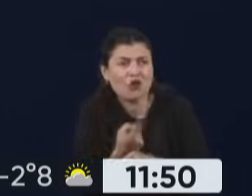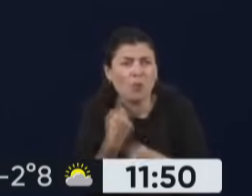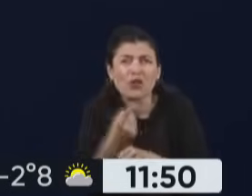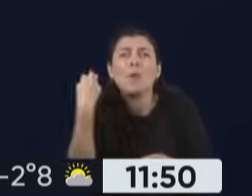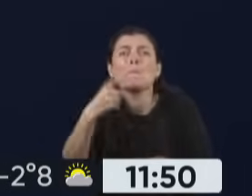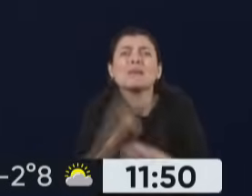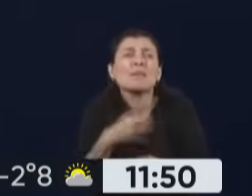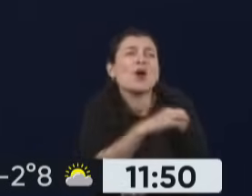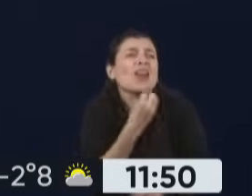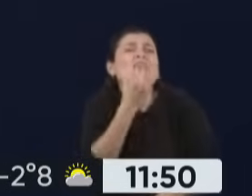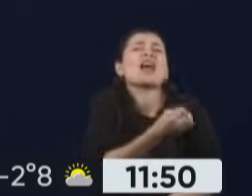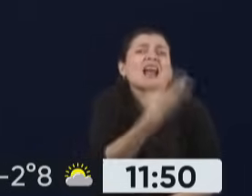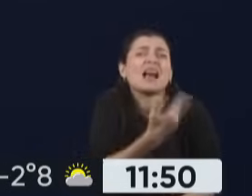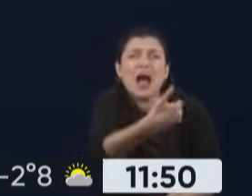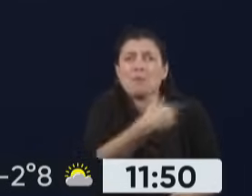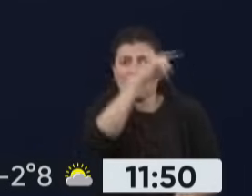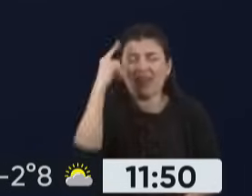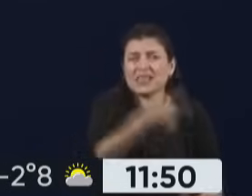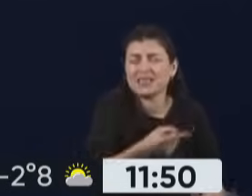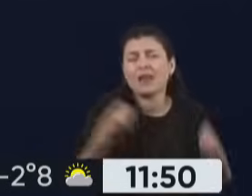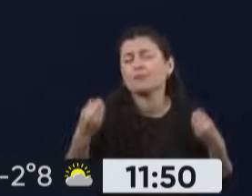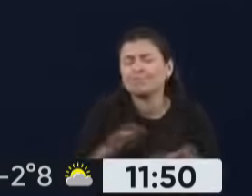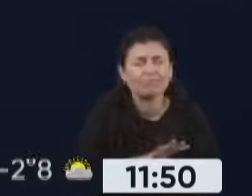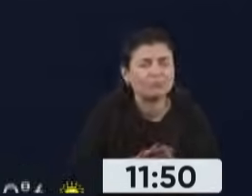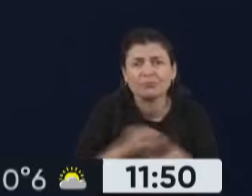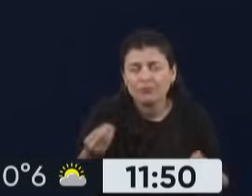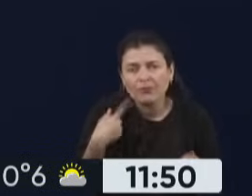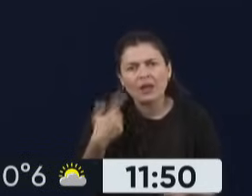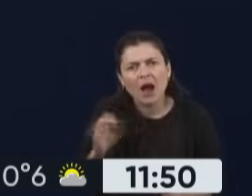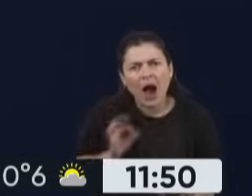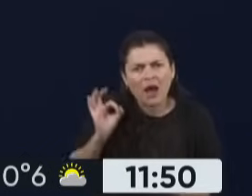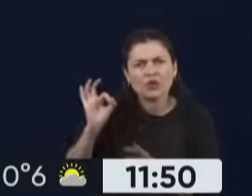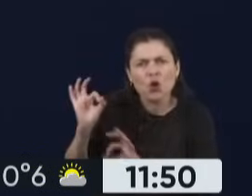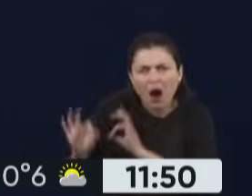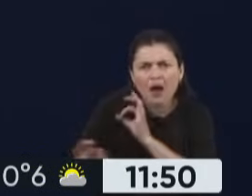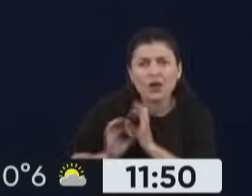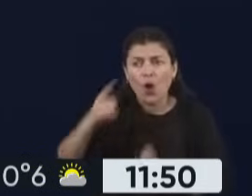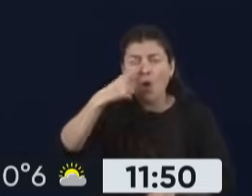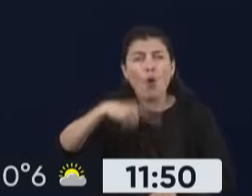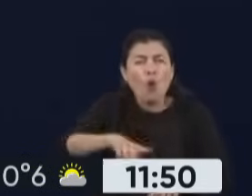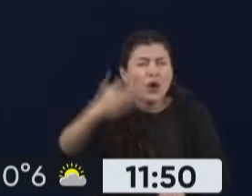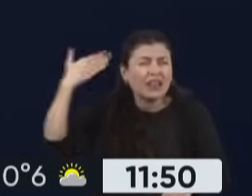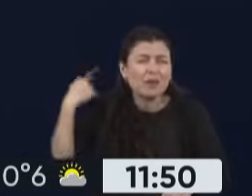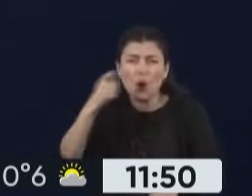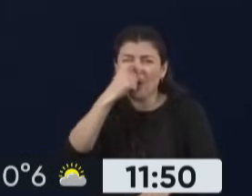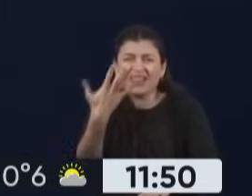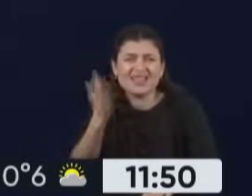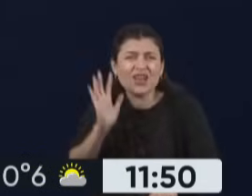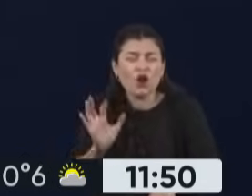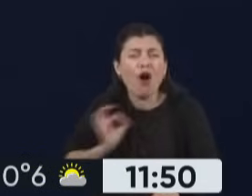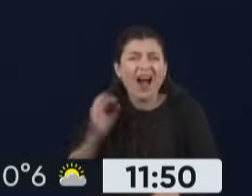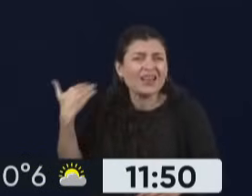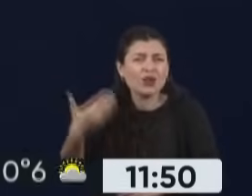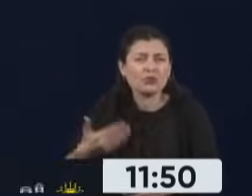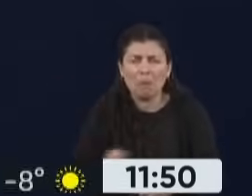a dólares. Y todo esto fue exacerbándose en los últimos 25 años al